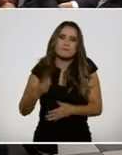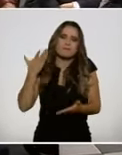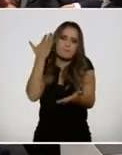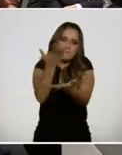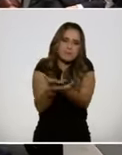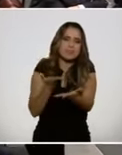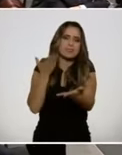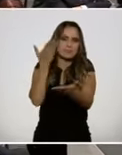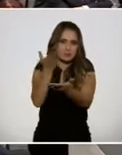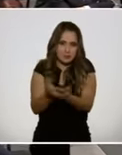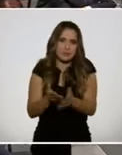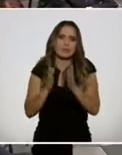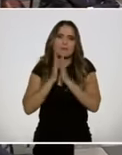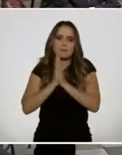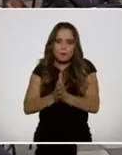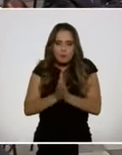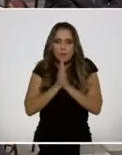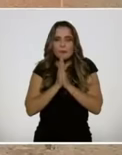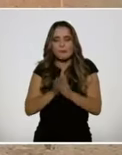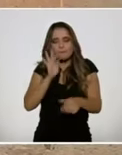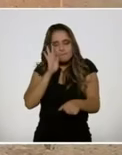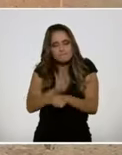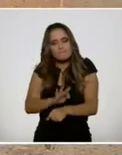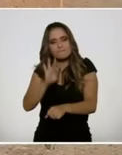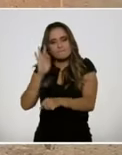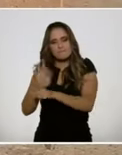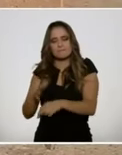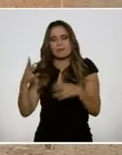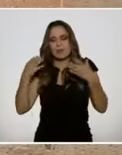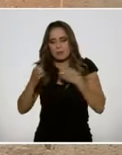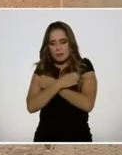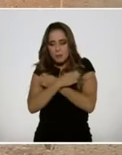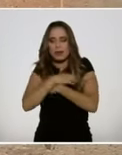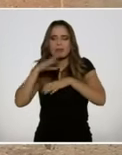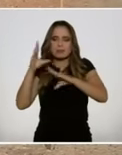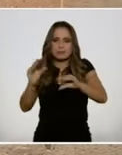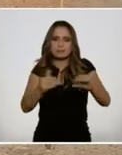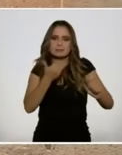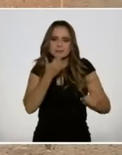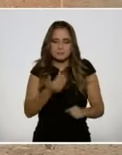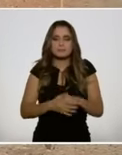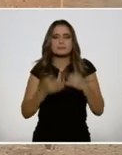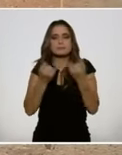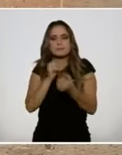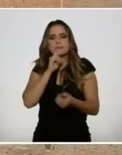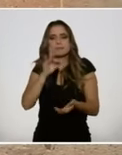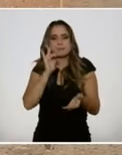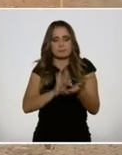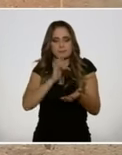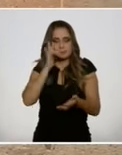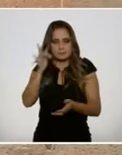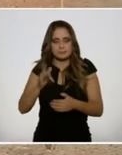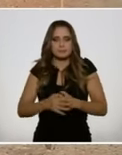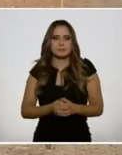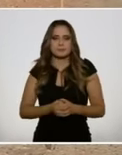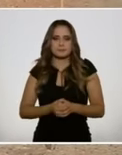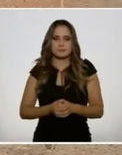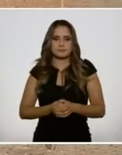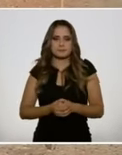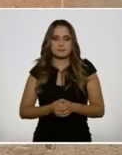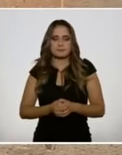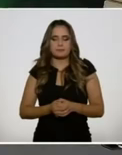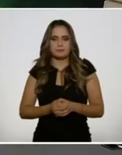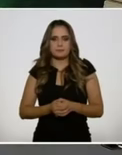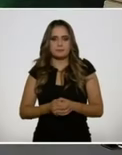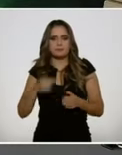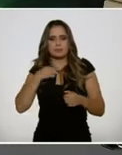que efectivamente fue el servir a los demás. Agradezco también Pues aquí la presencia, y ahora lo voy a decir al revés porque creo